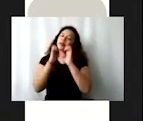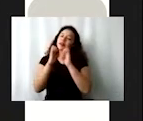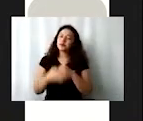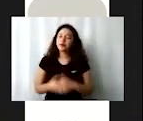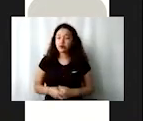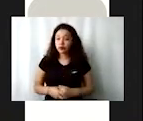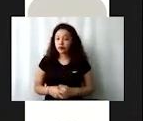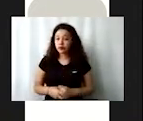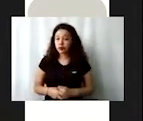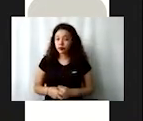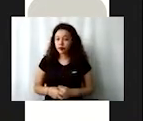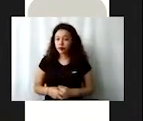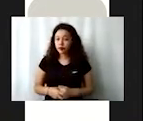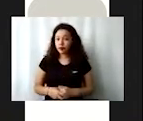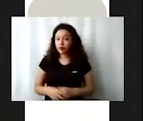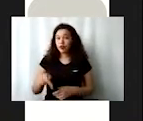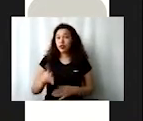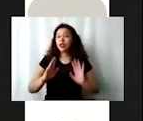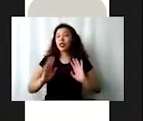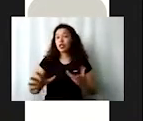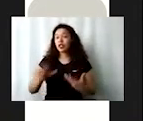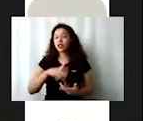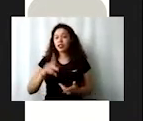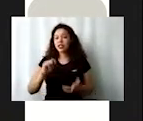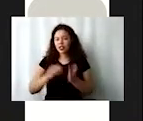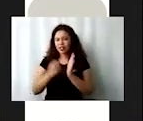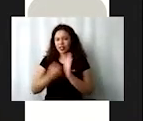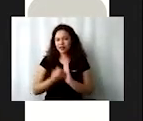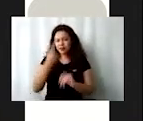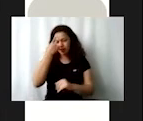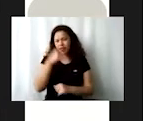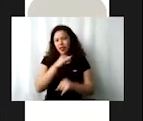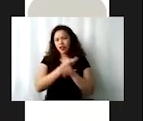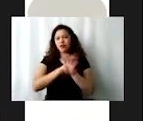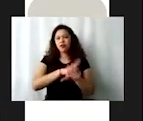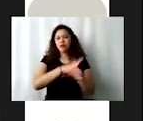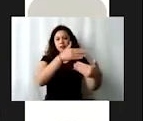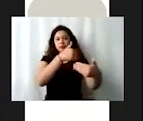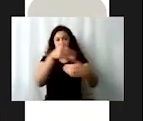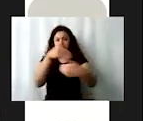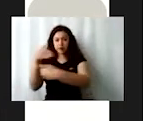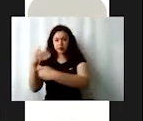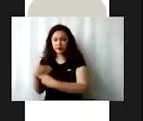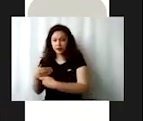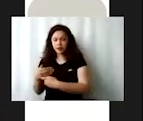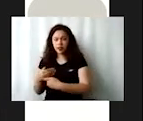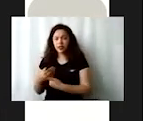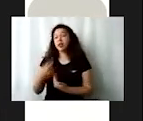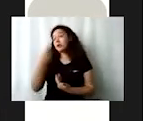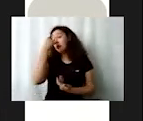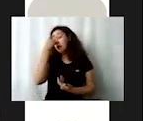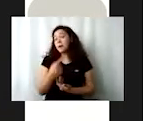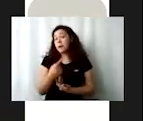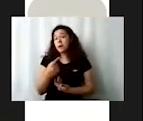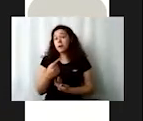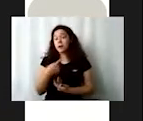Pero particularmente estamos hablando de esta técnica de recoleccionar la información para saber cuál es el perfil